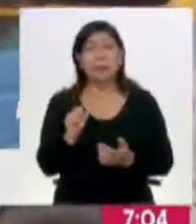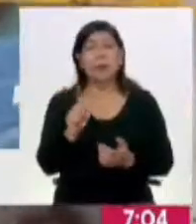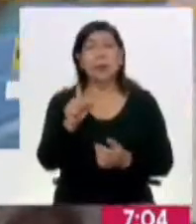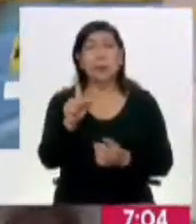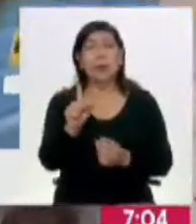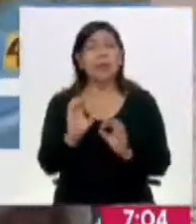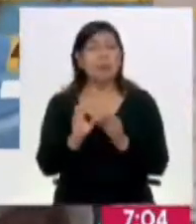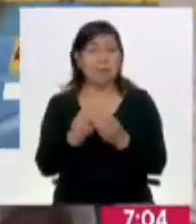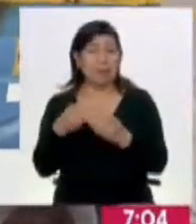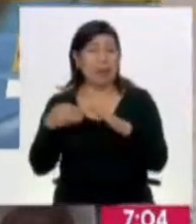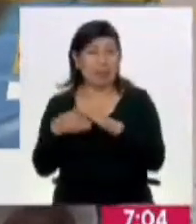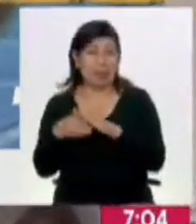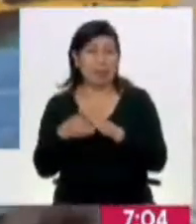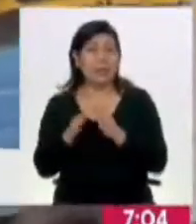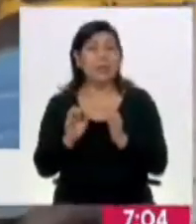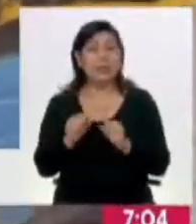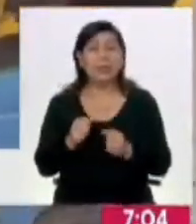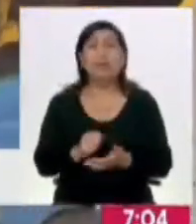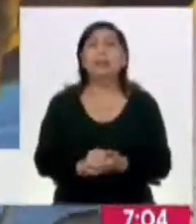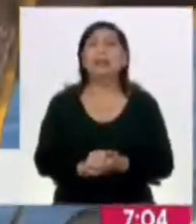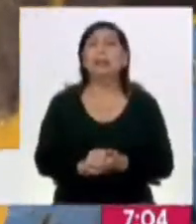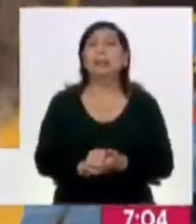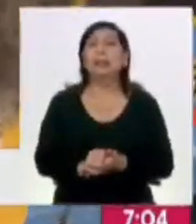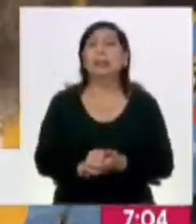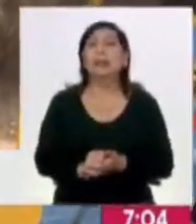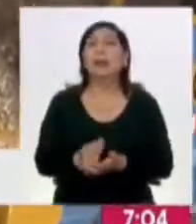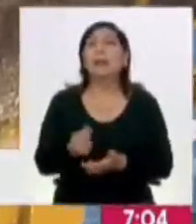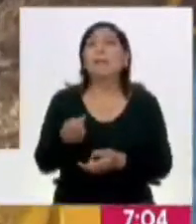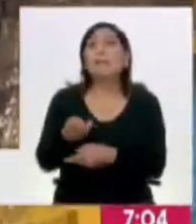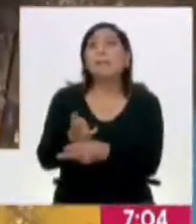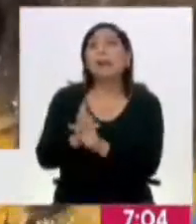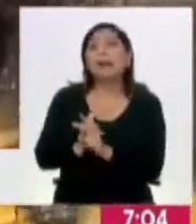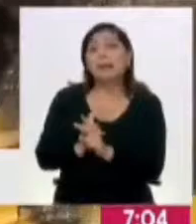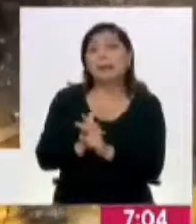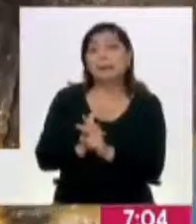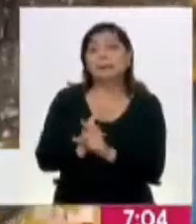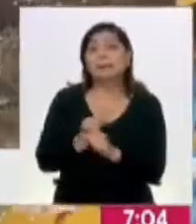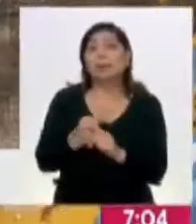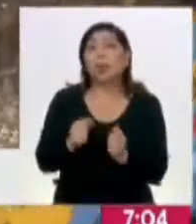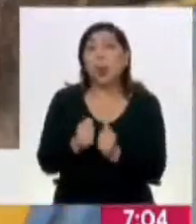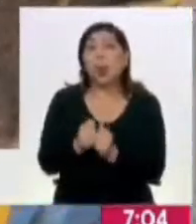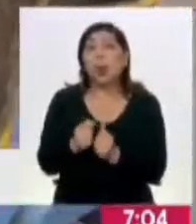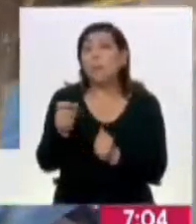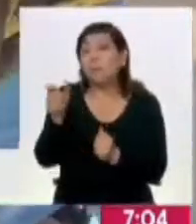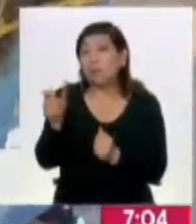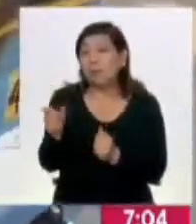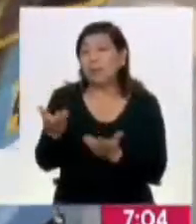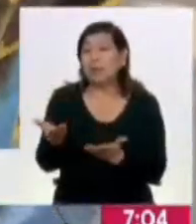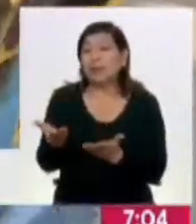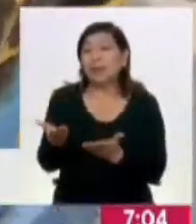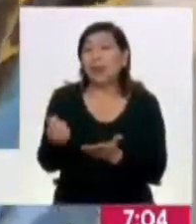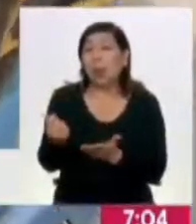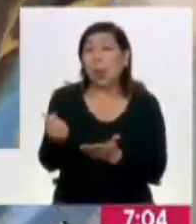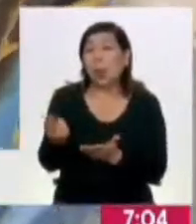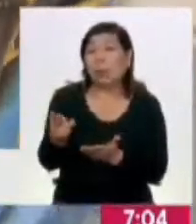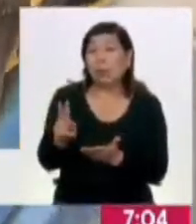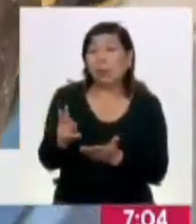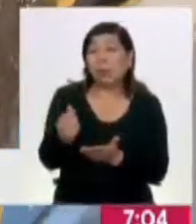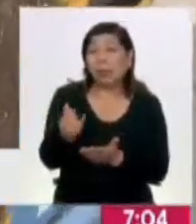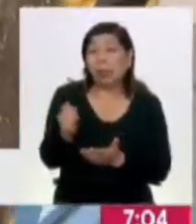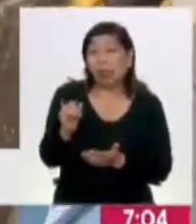los miembros de la familia es que había conseguido este préstamo con estas personas que cobran